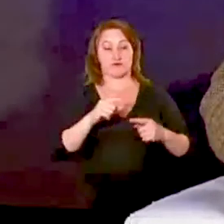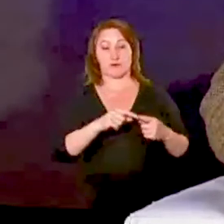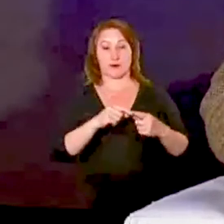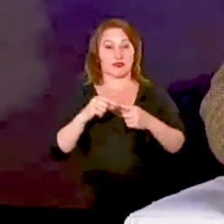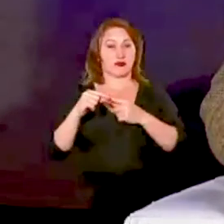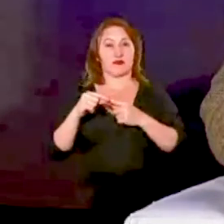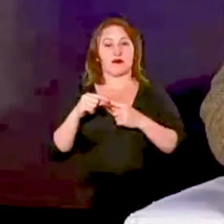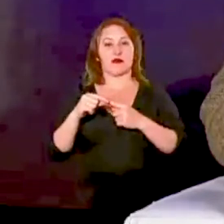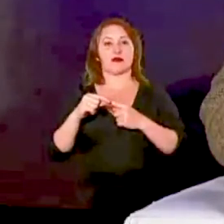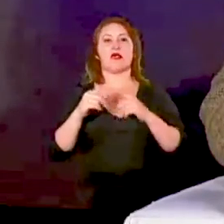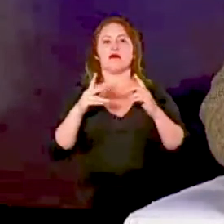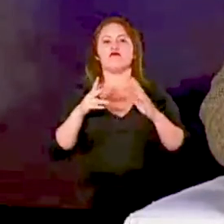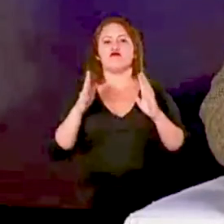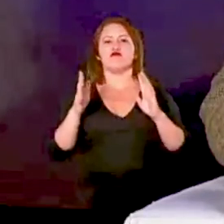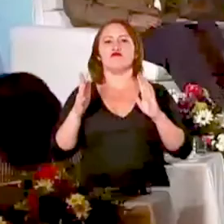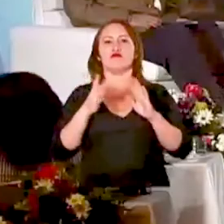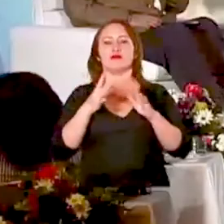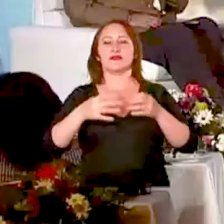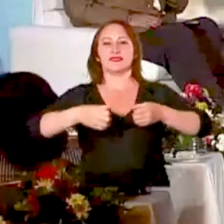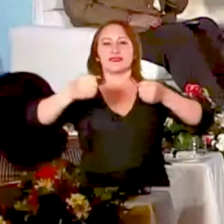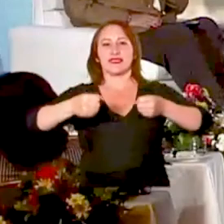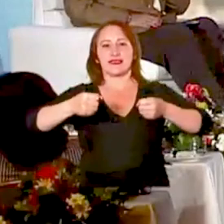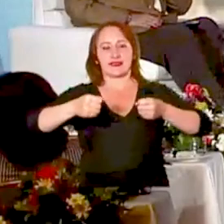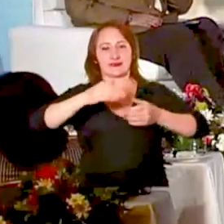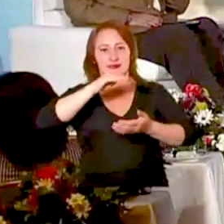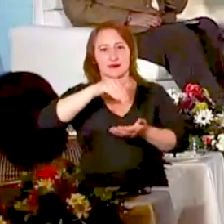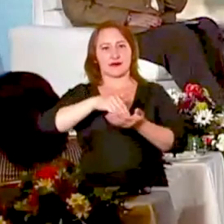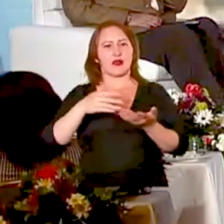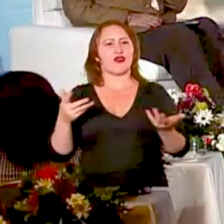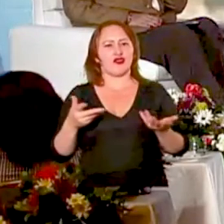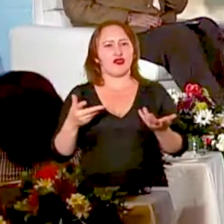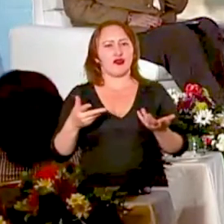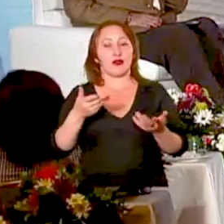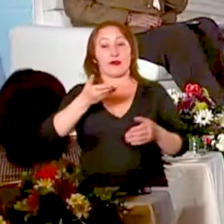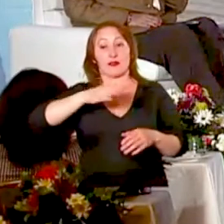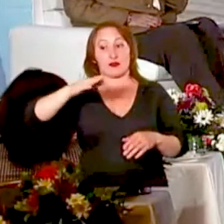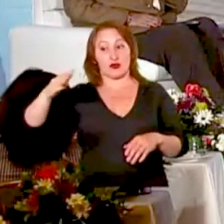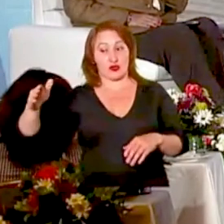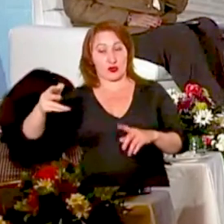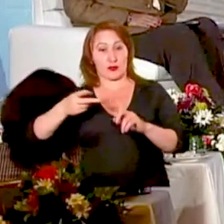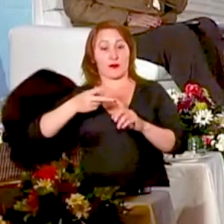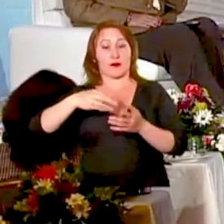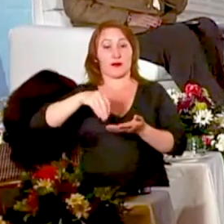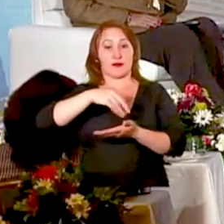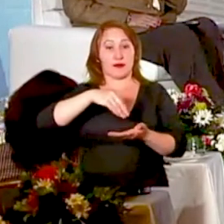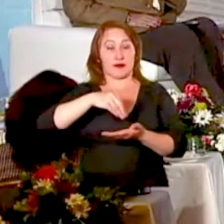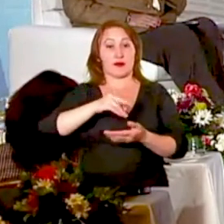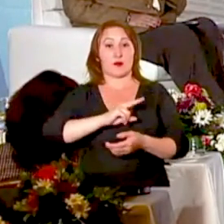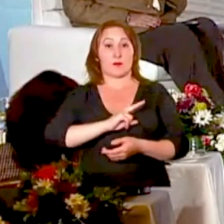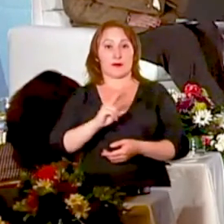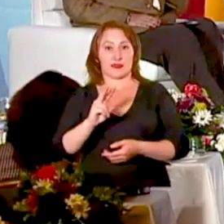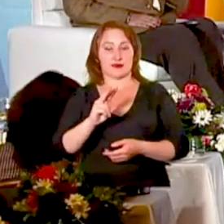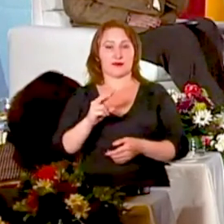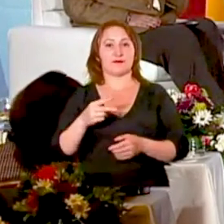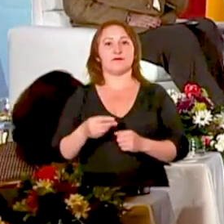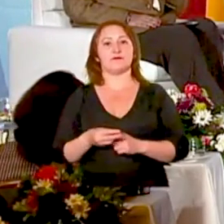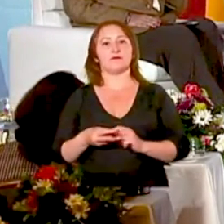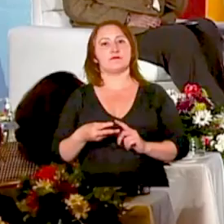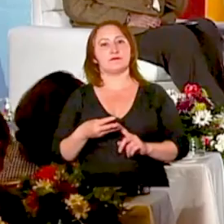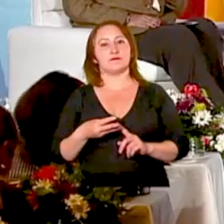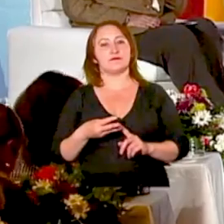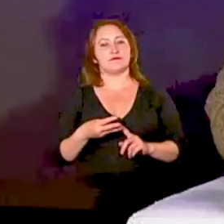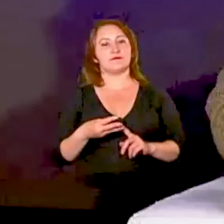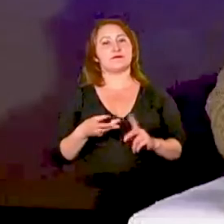Especiales cuenta con la sede central y tenemos seccionales en Antioquia, en Atlántico y en Valle del Cauca.